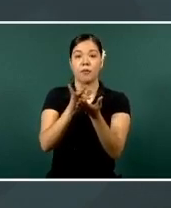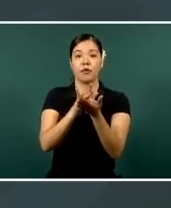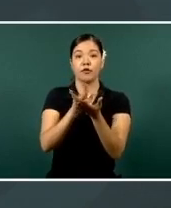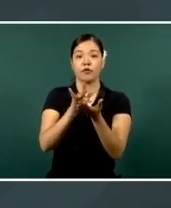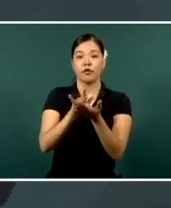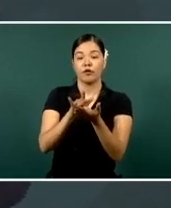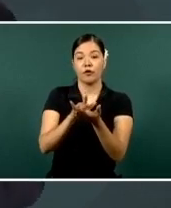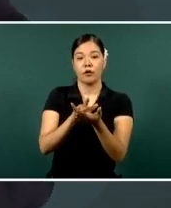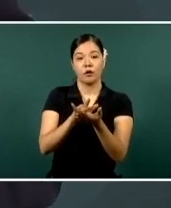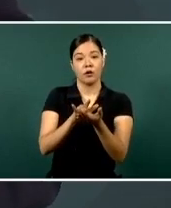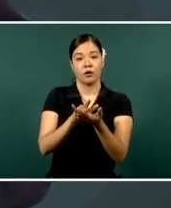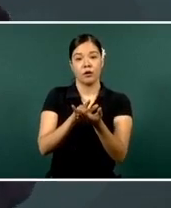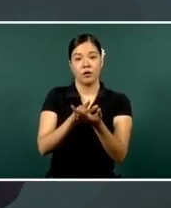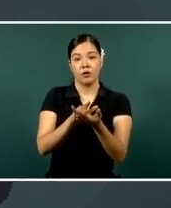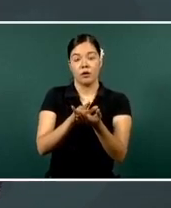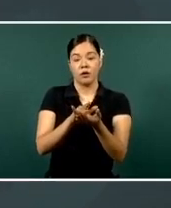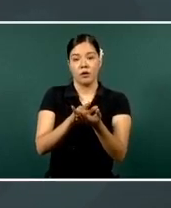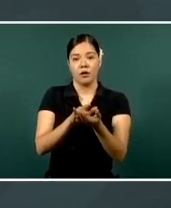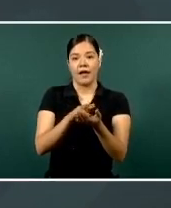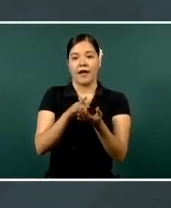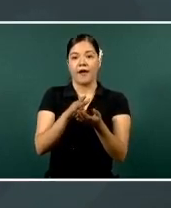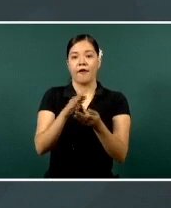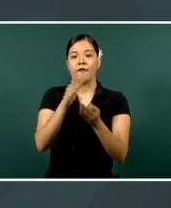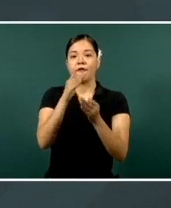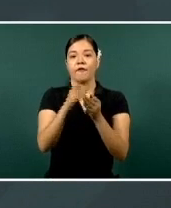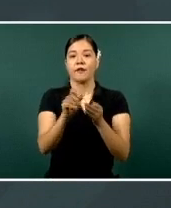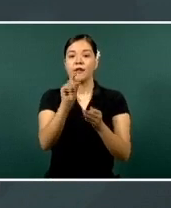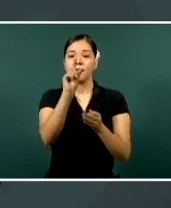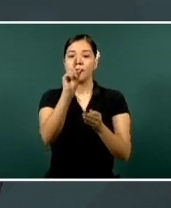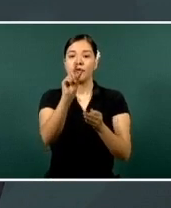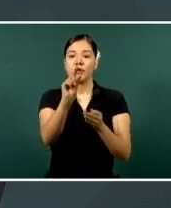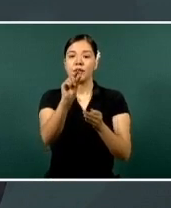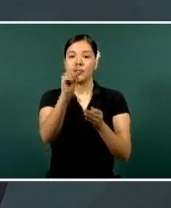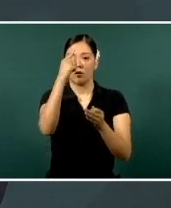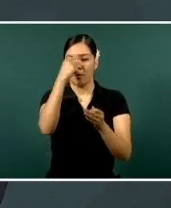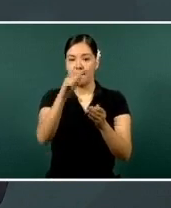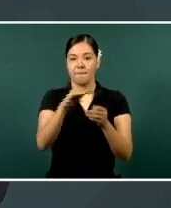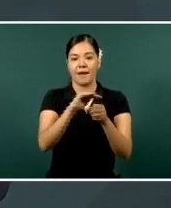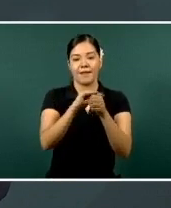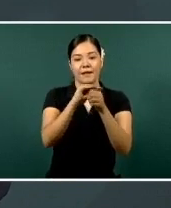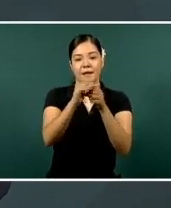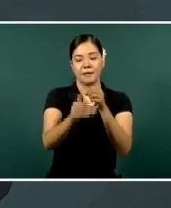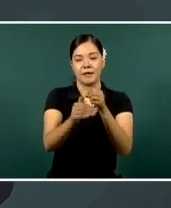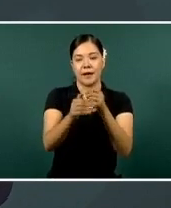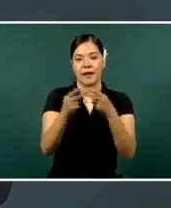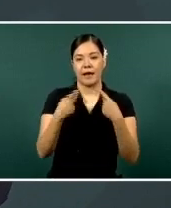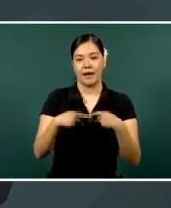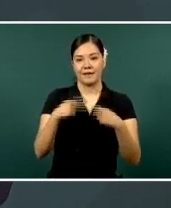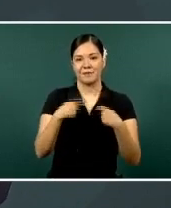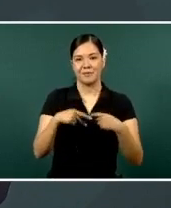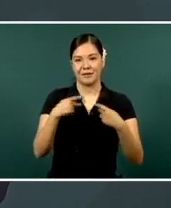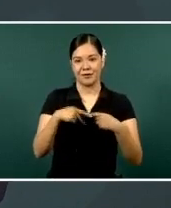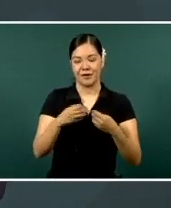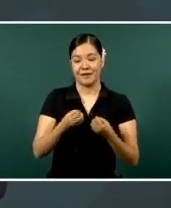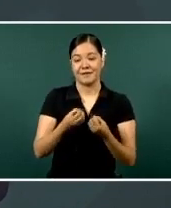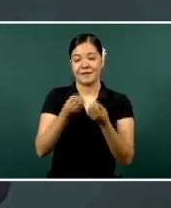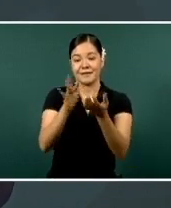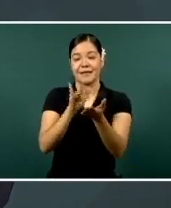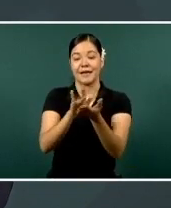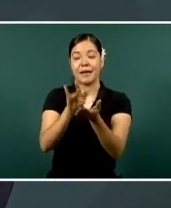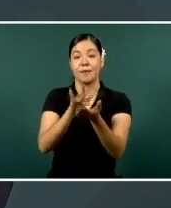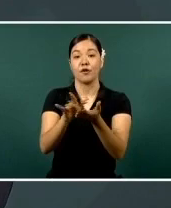terminada la entrega de pensiones a niñas y niños pobres de